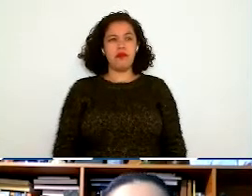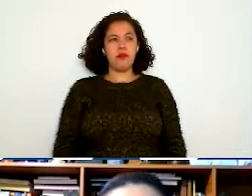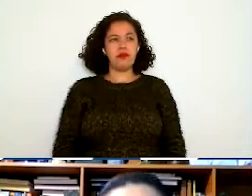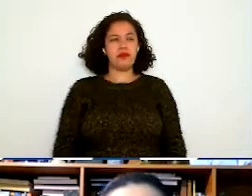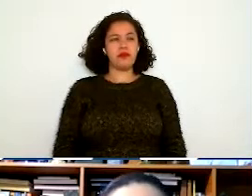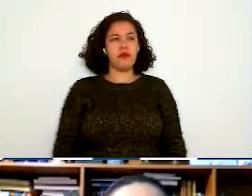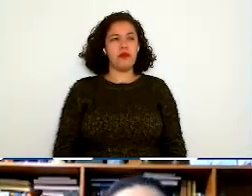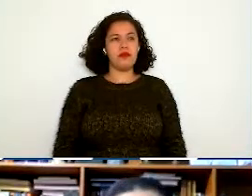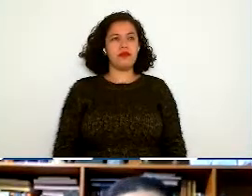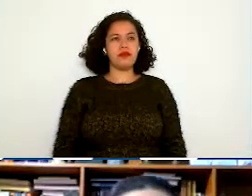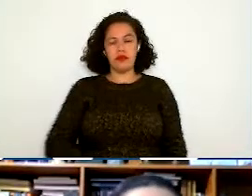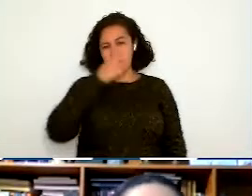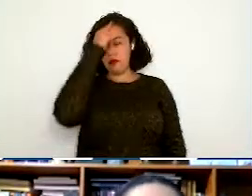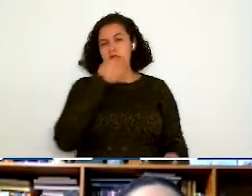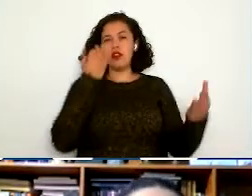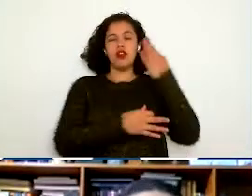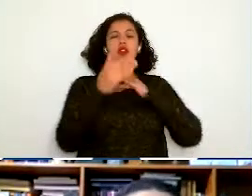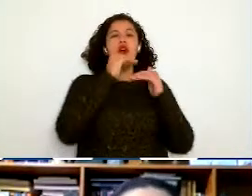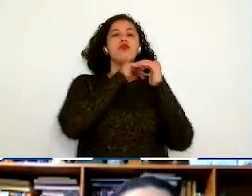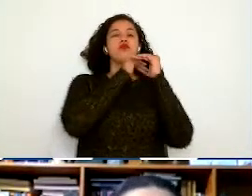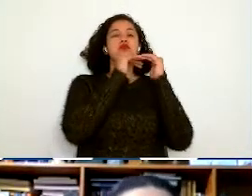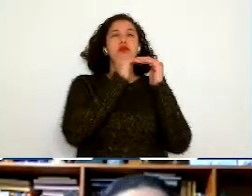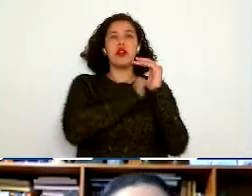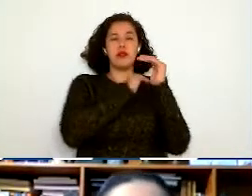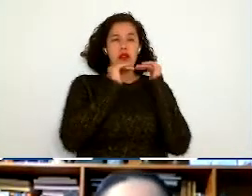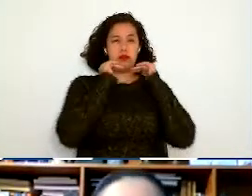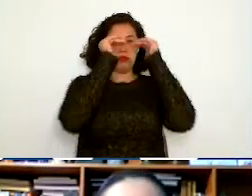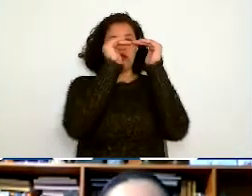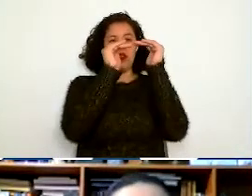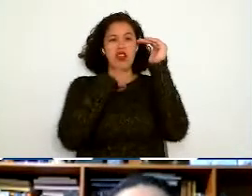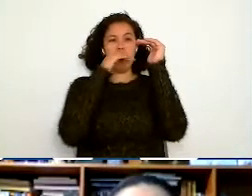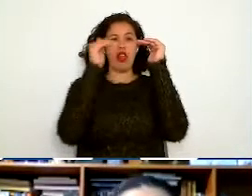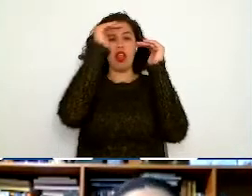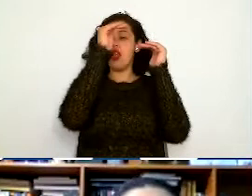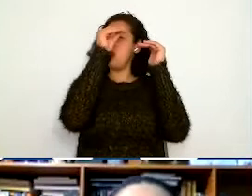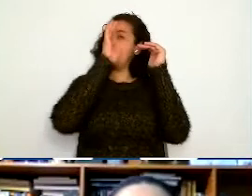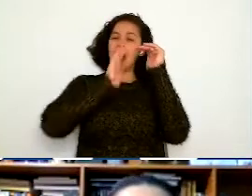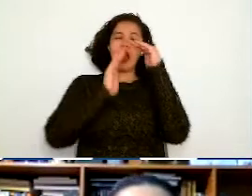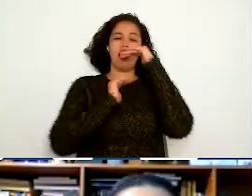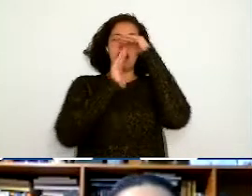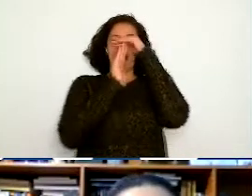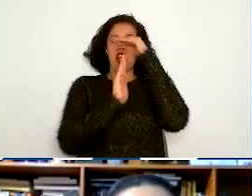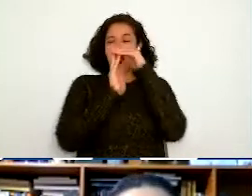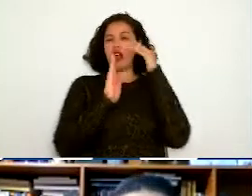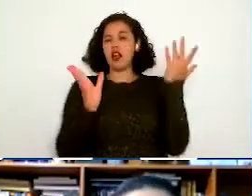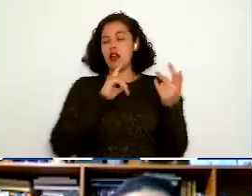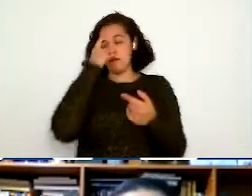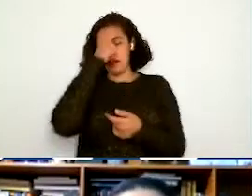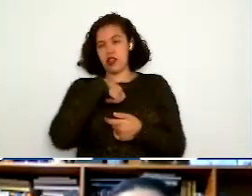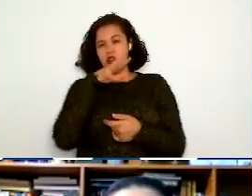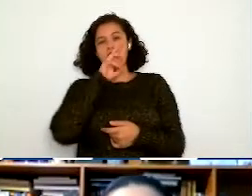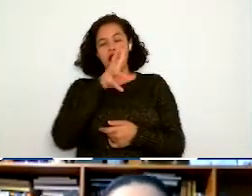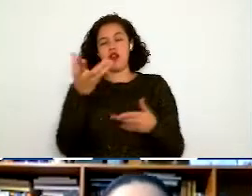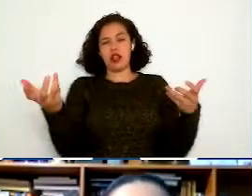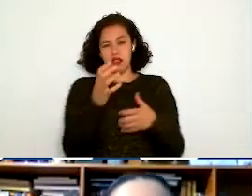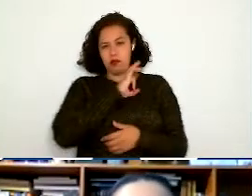a estándares absolutos. Entonces, desde estas apreciaciones es una virtud de ser la mejor, ¿no? Obviamente,